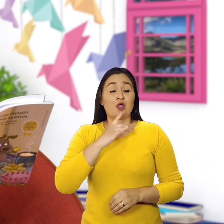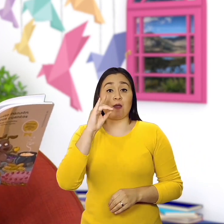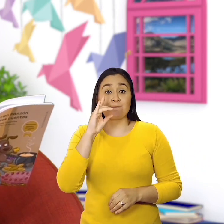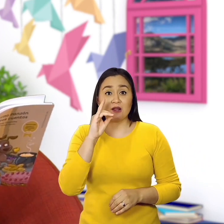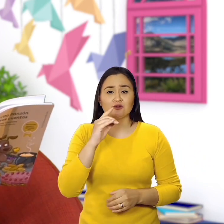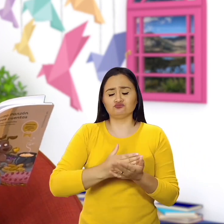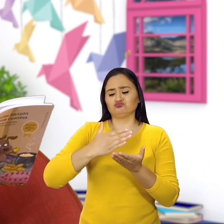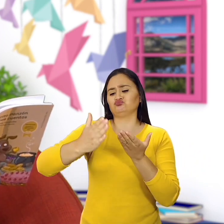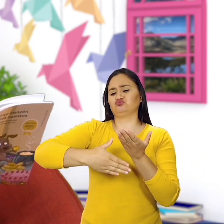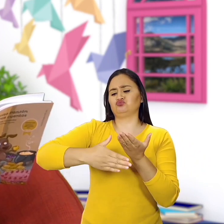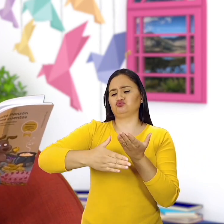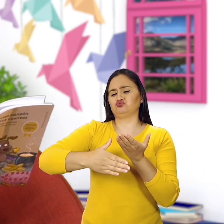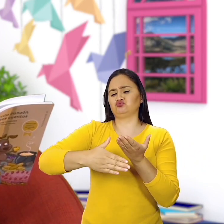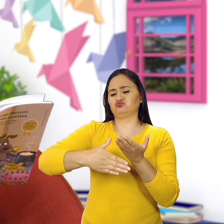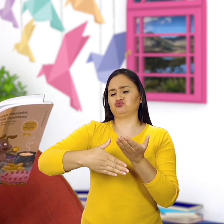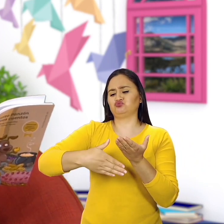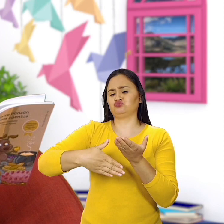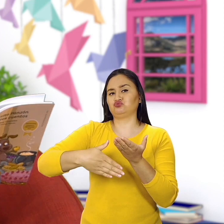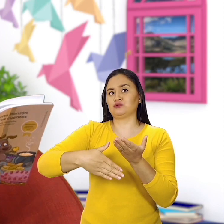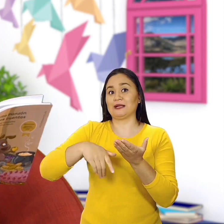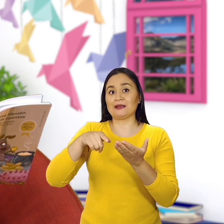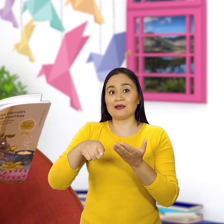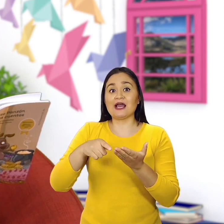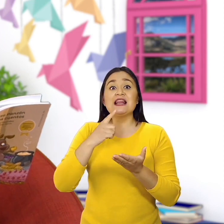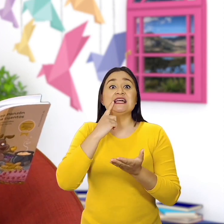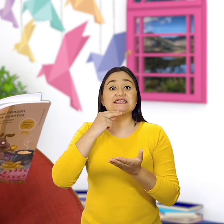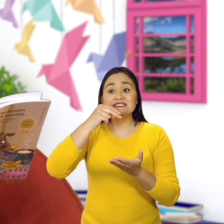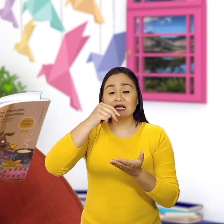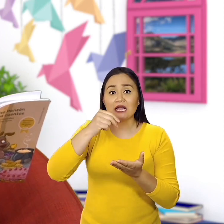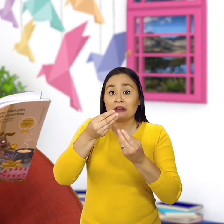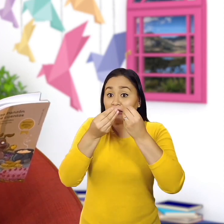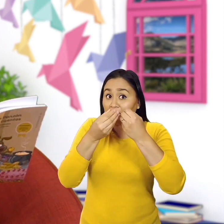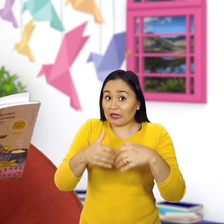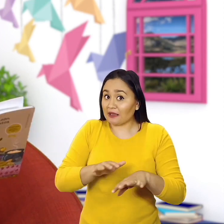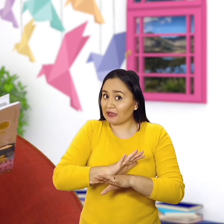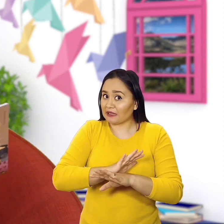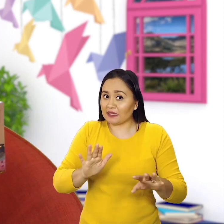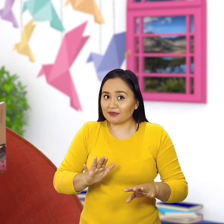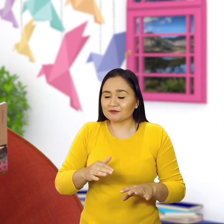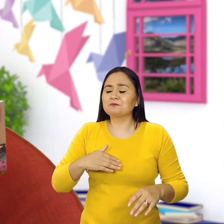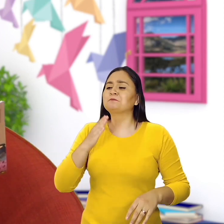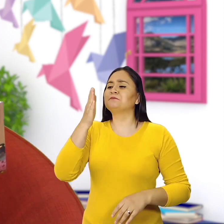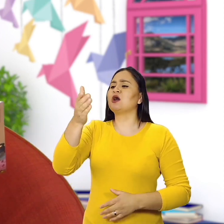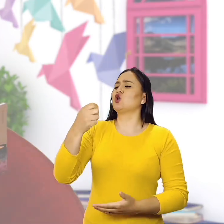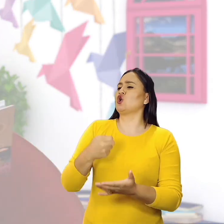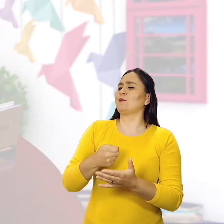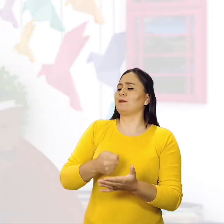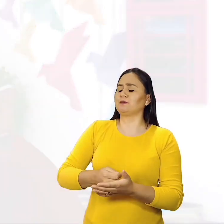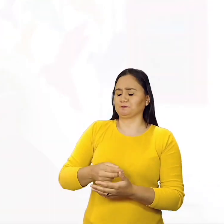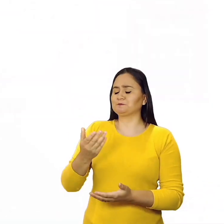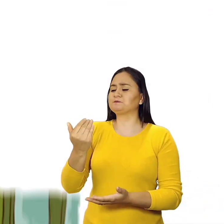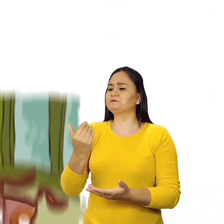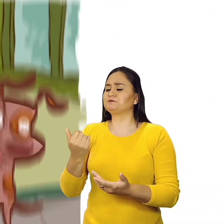de Perrito Panzón, estaba cocinando, pero se le acabó la sal y fue a comprar más.